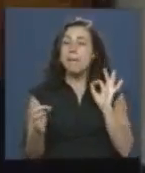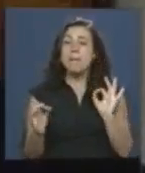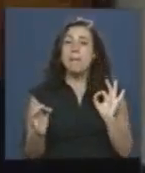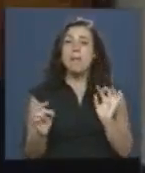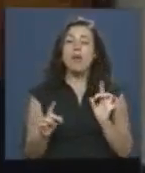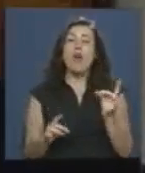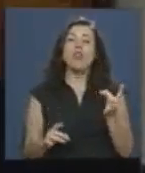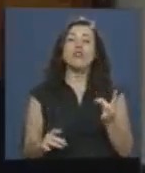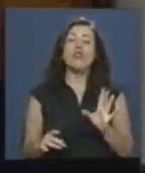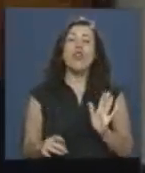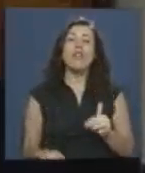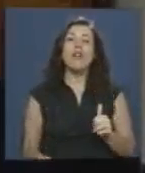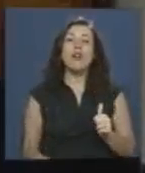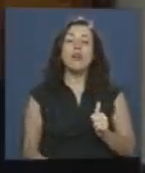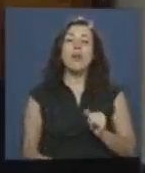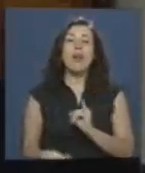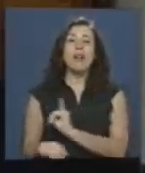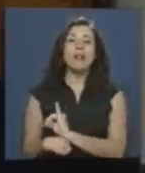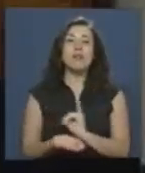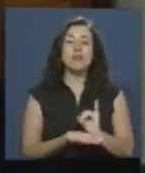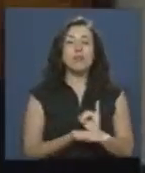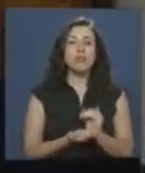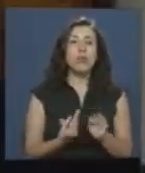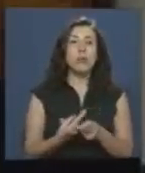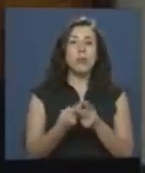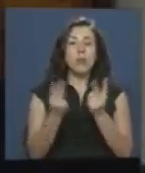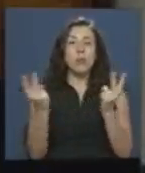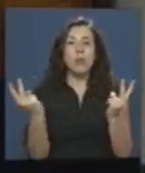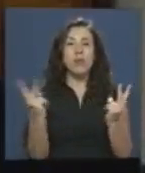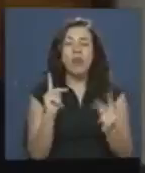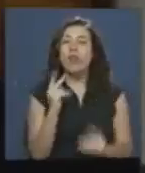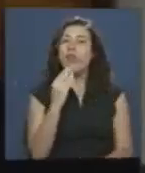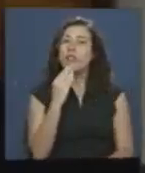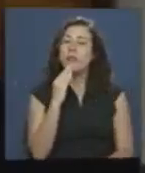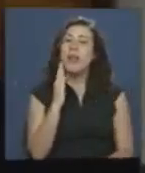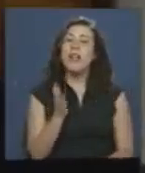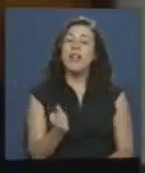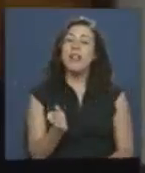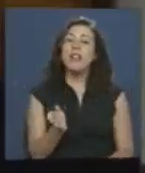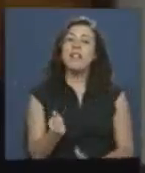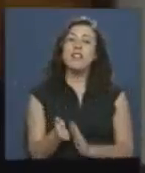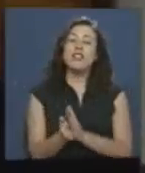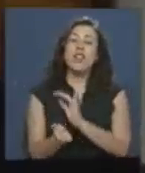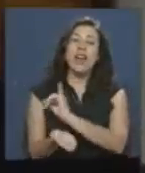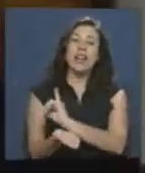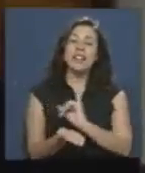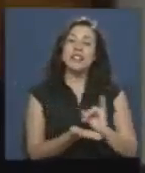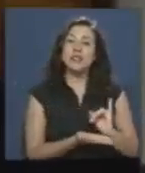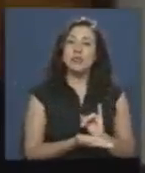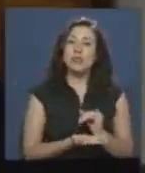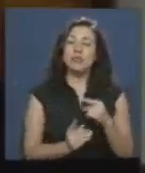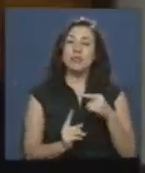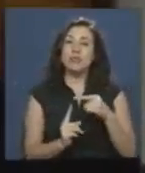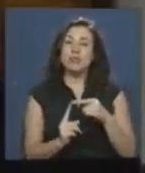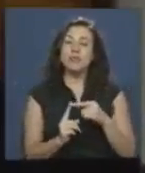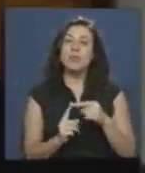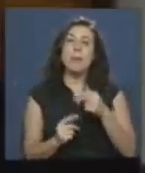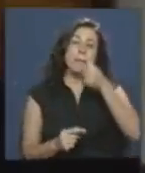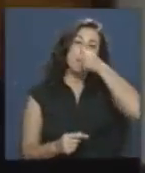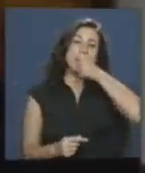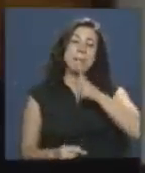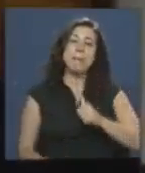acotarse únicamente a las entidades o órganos públicos, sino que también a todas aquellas entidades titulares privadas